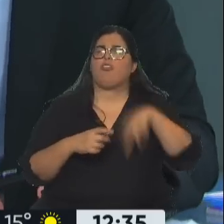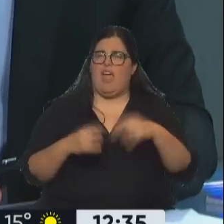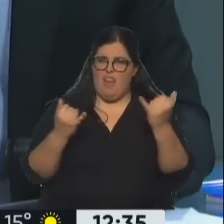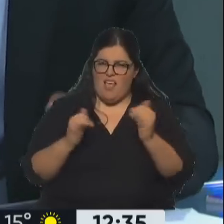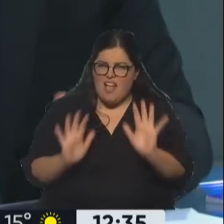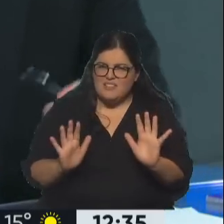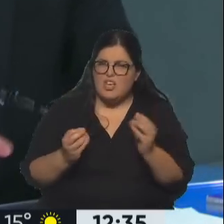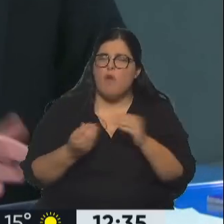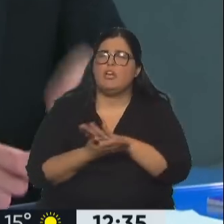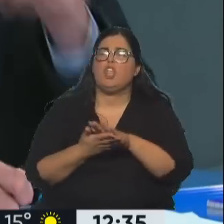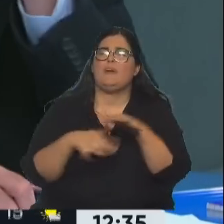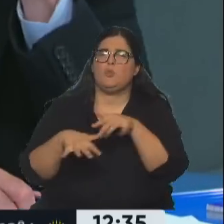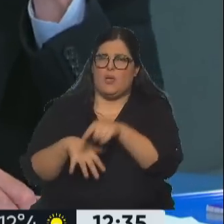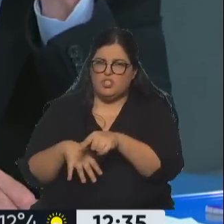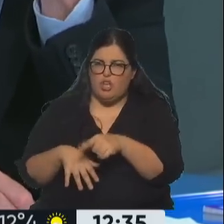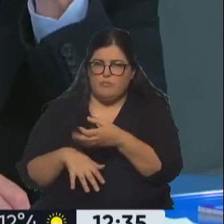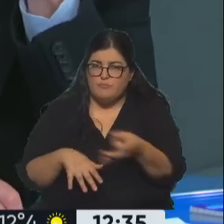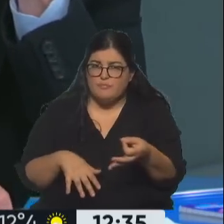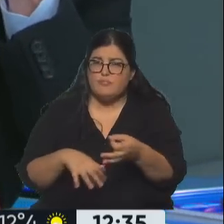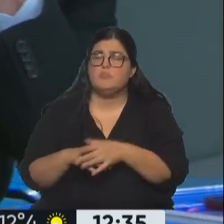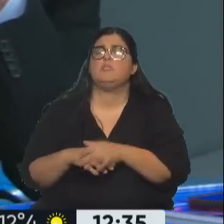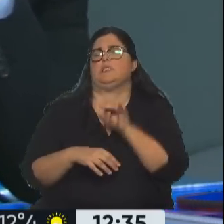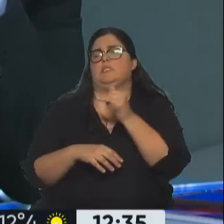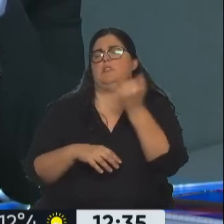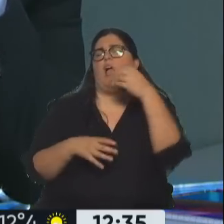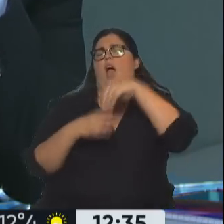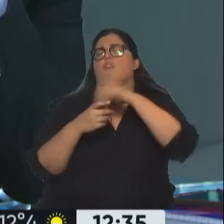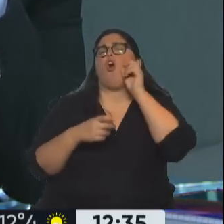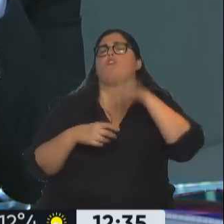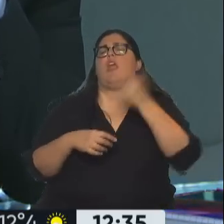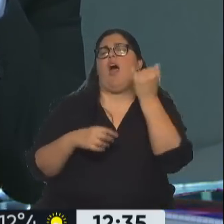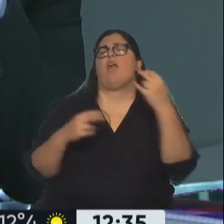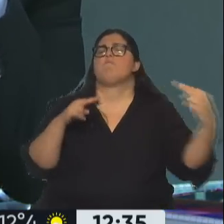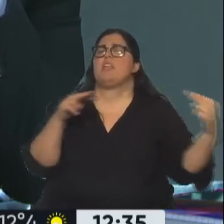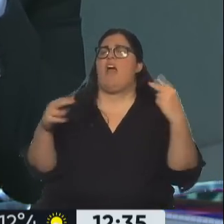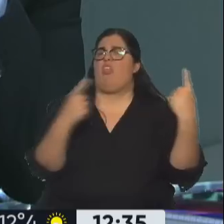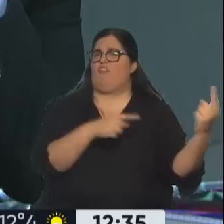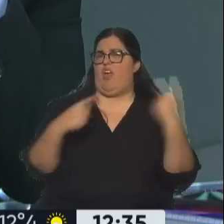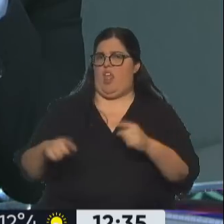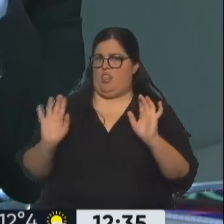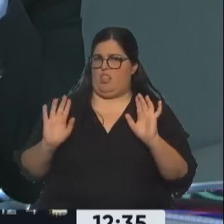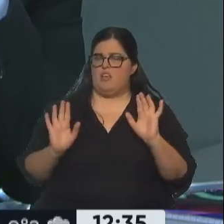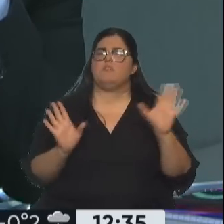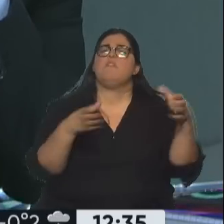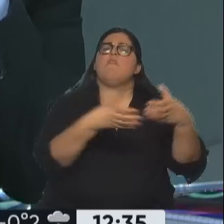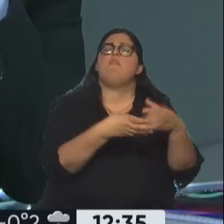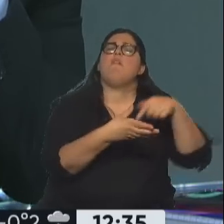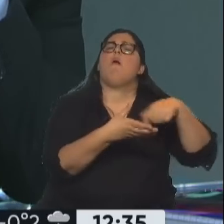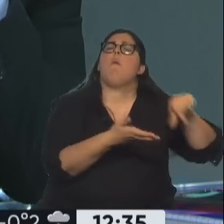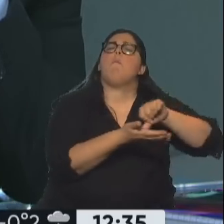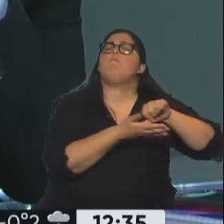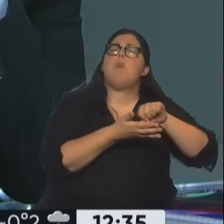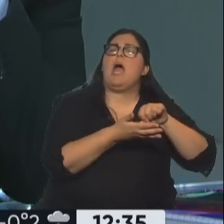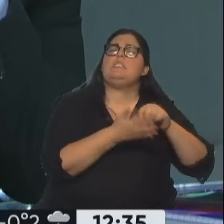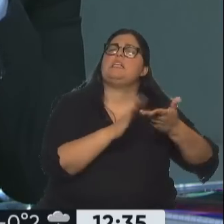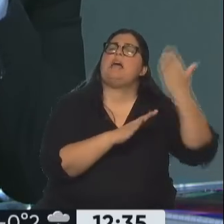esta situación? Sí, yo creo que claramente hay 2 miradas distintas, por lo menos entre aquellos países que han estado vinculados en su